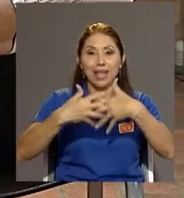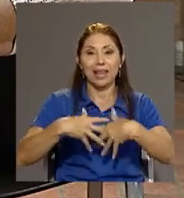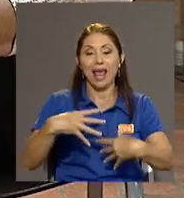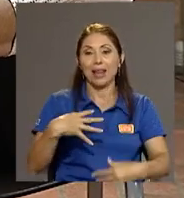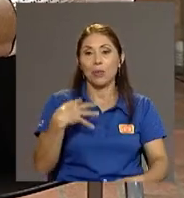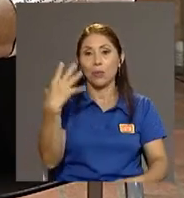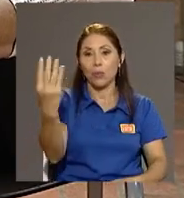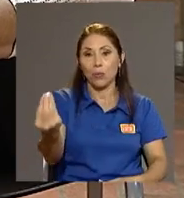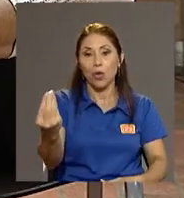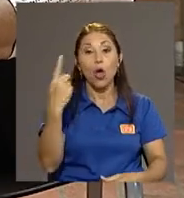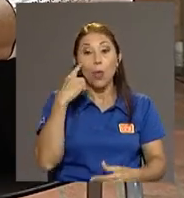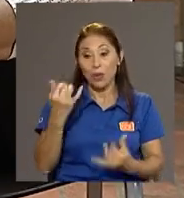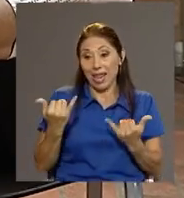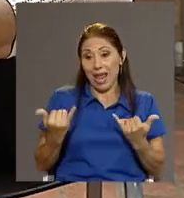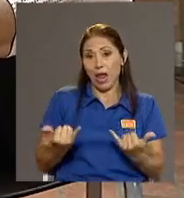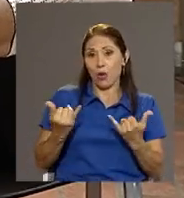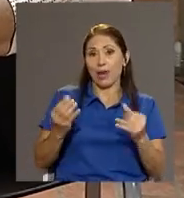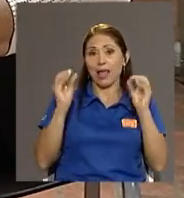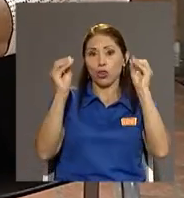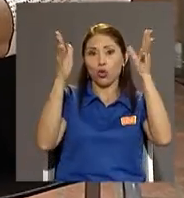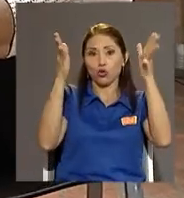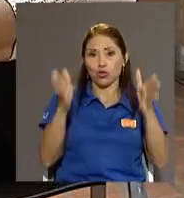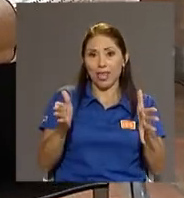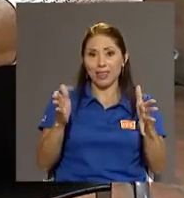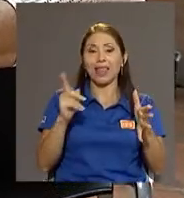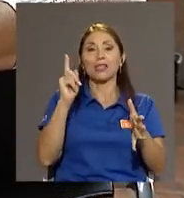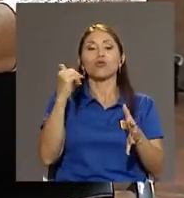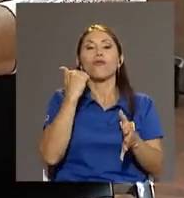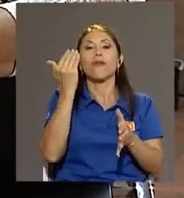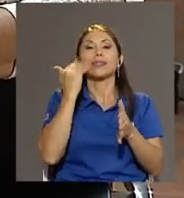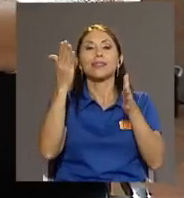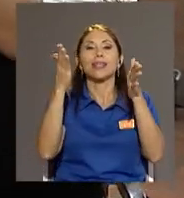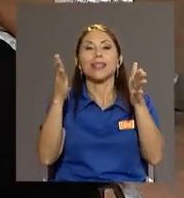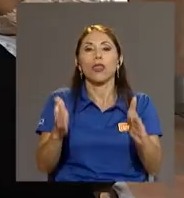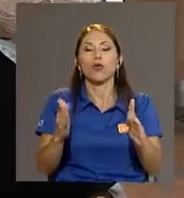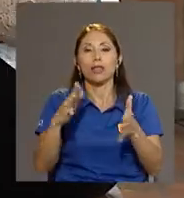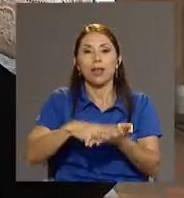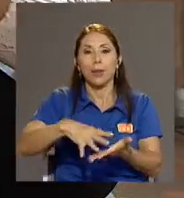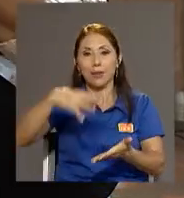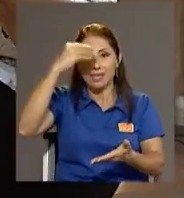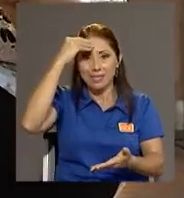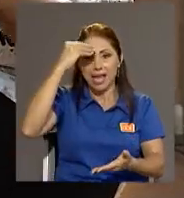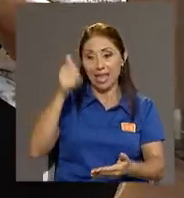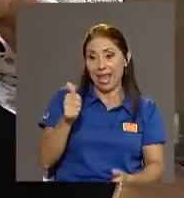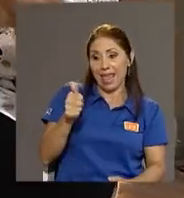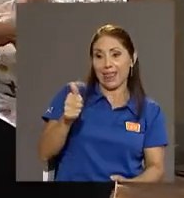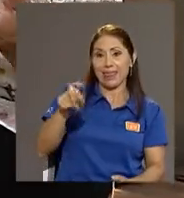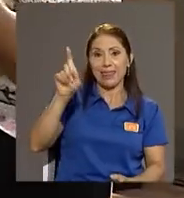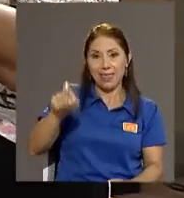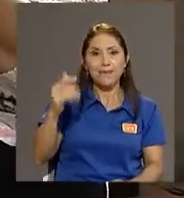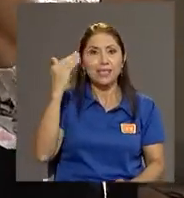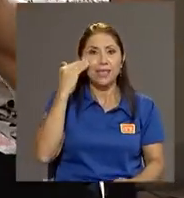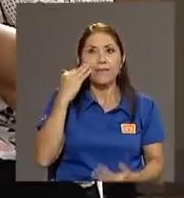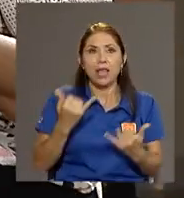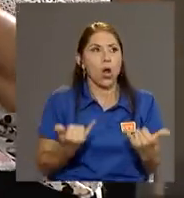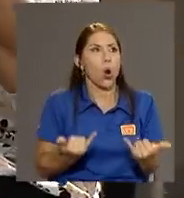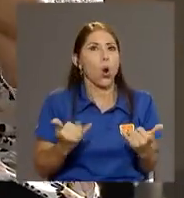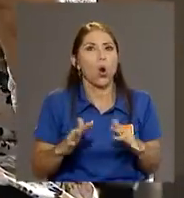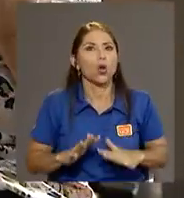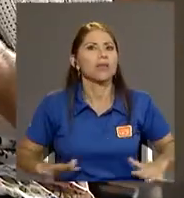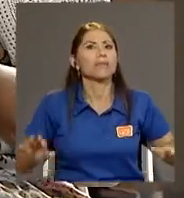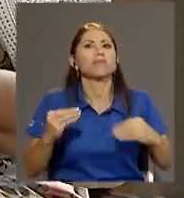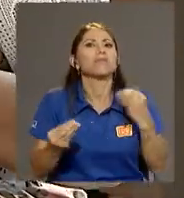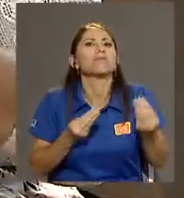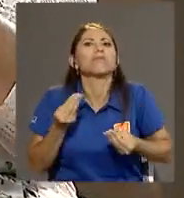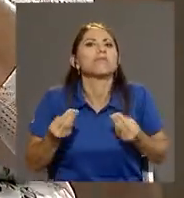el docente, al ser un facilitador del aprendizaje, debe de saber qué es lo que está hoy en la empresa, qué es lo que